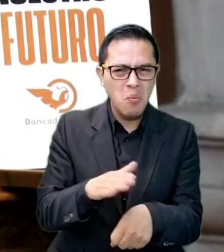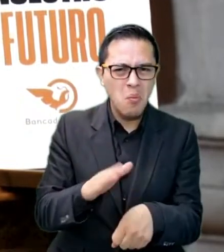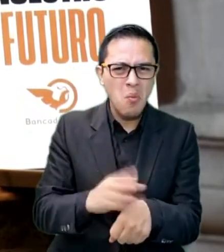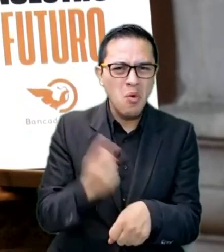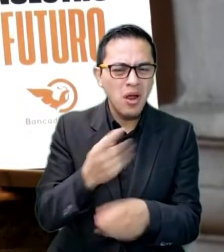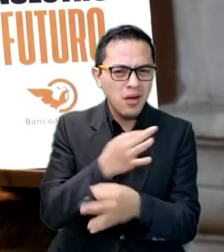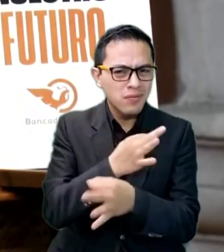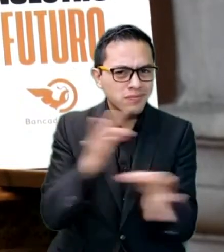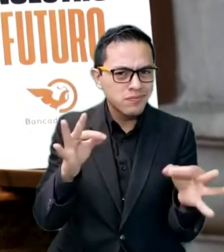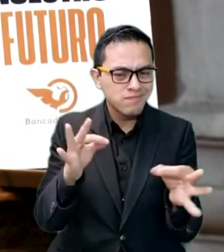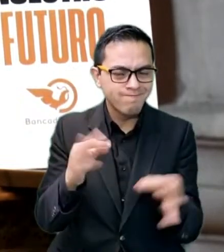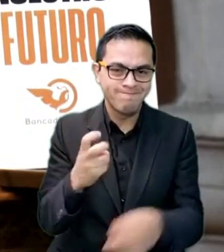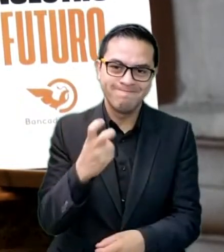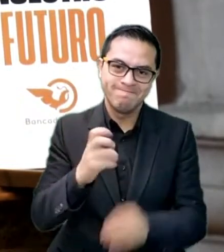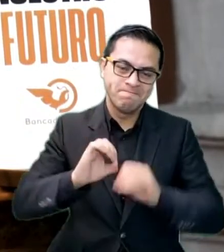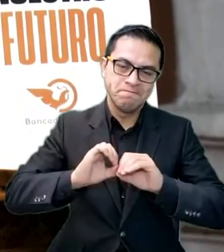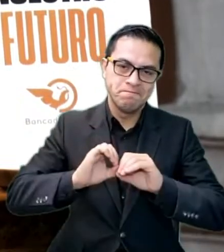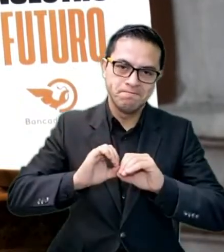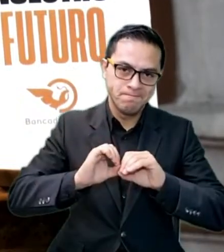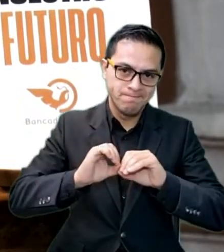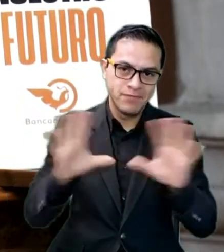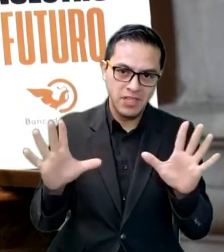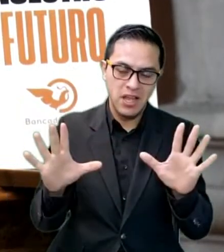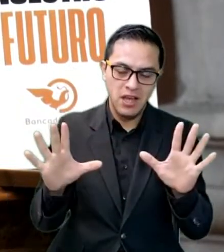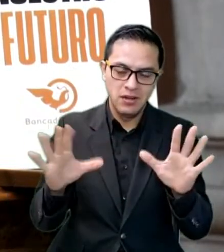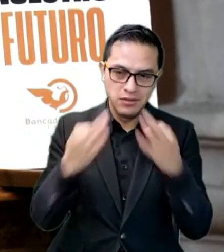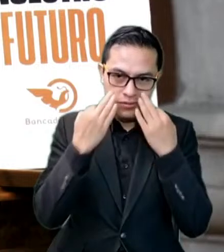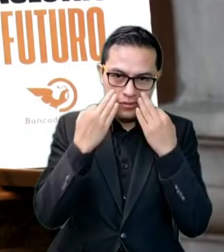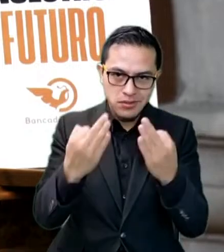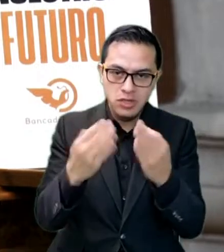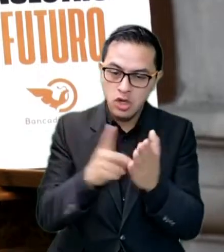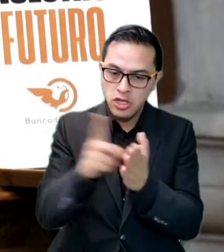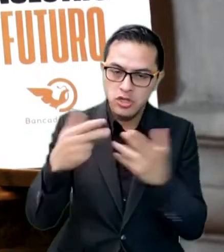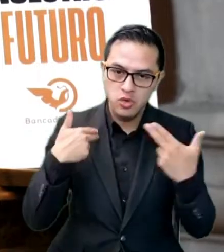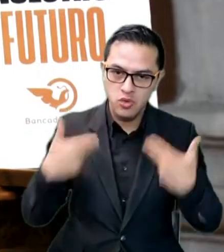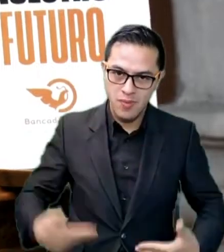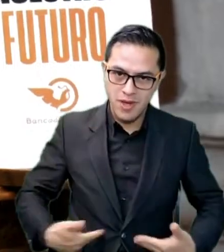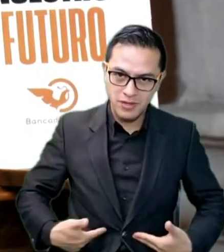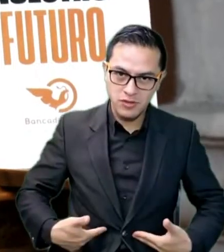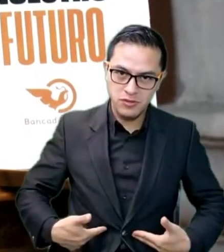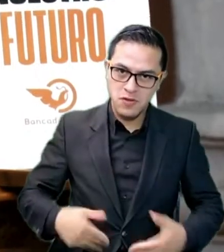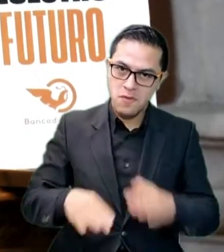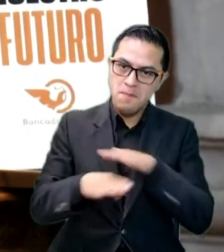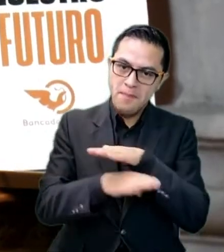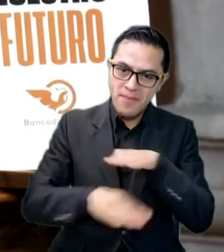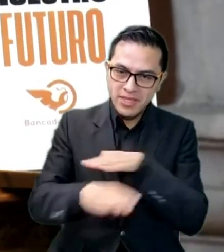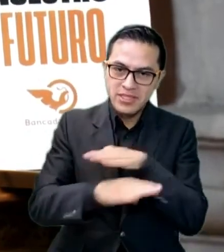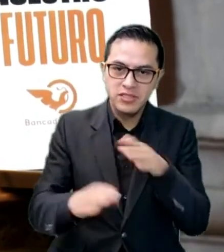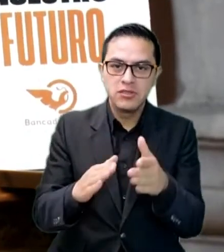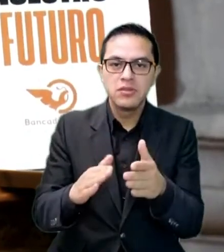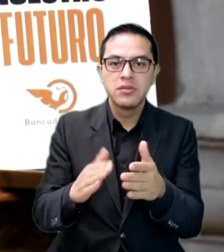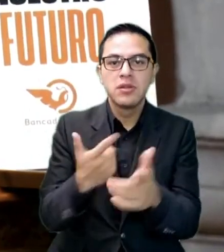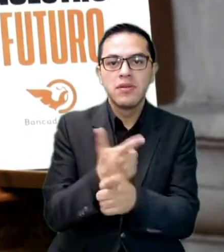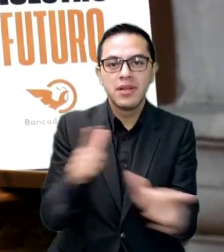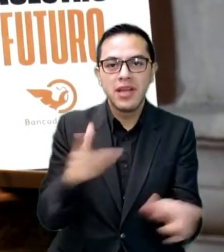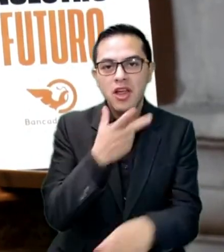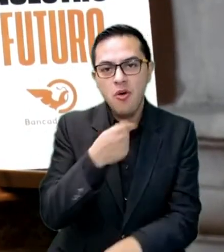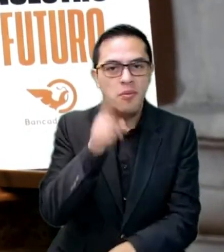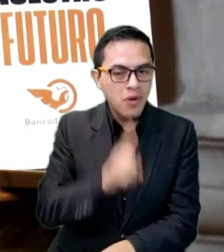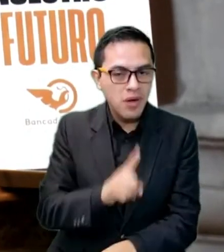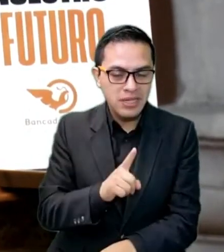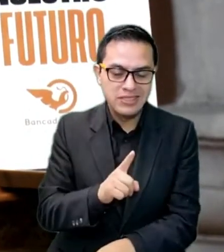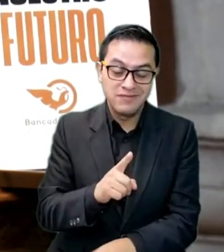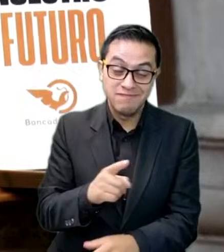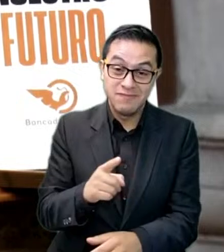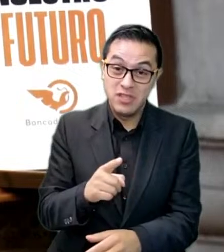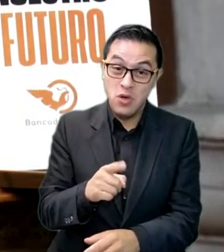para cristalizar los derechos humanos básicos como la libertad de hombres y mujeres. Esa